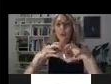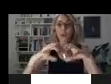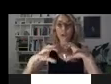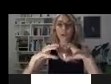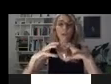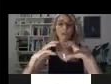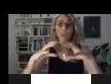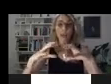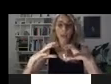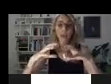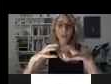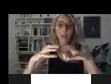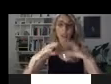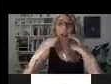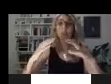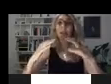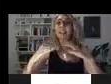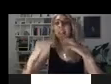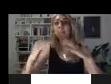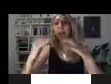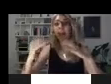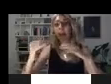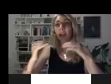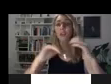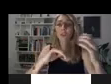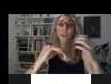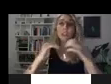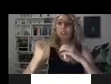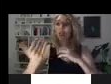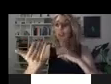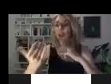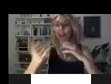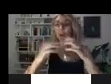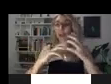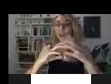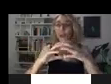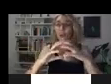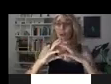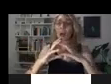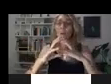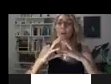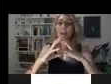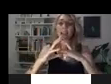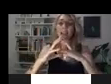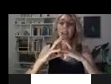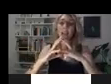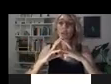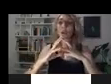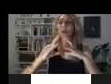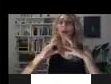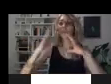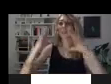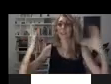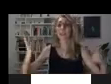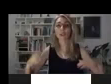estén en una condición similar y ver de qué manera ellos hicieron este recorrido, ¿no? Para que